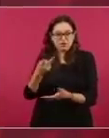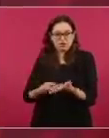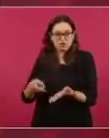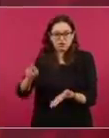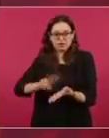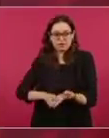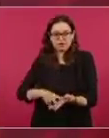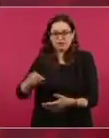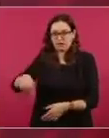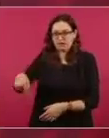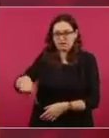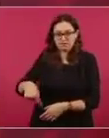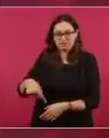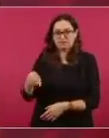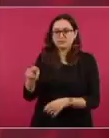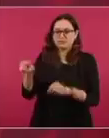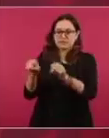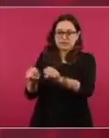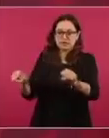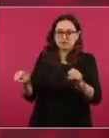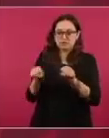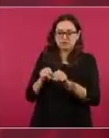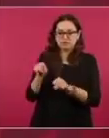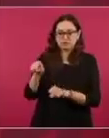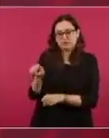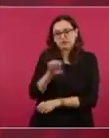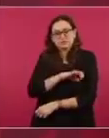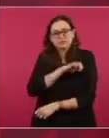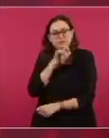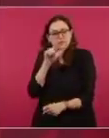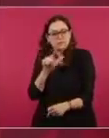especial que se creó